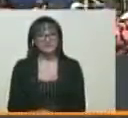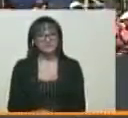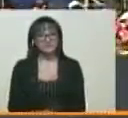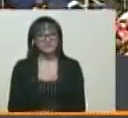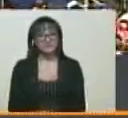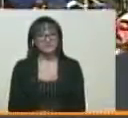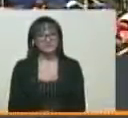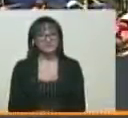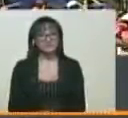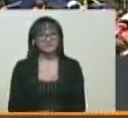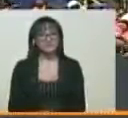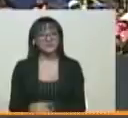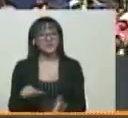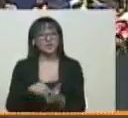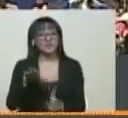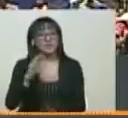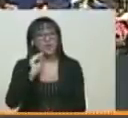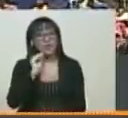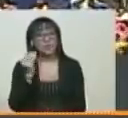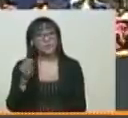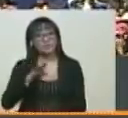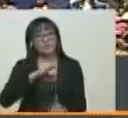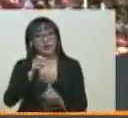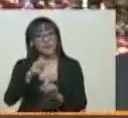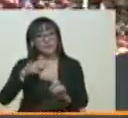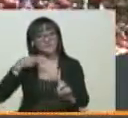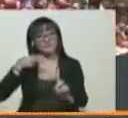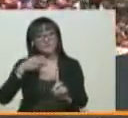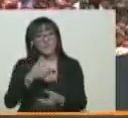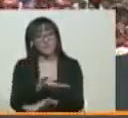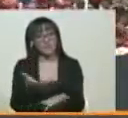Vamos a ver, ¿dónde está la juventud de Amazonas?